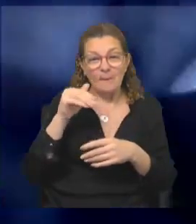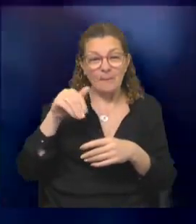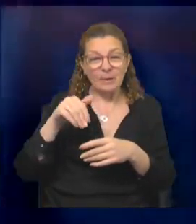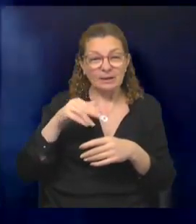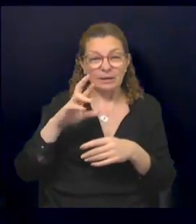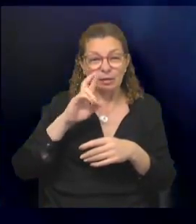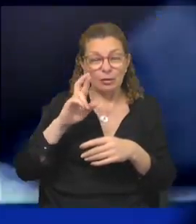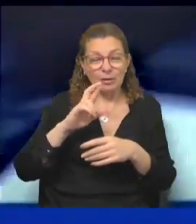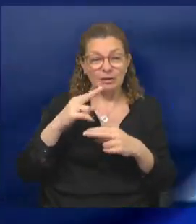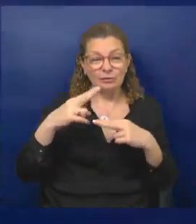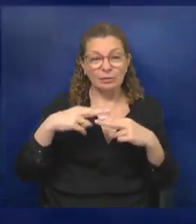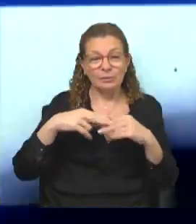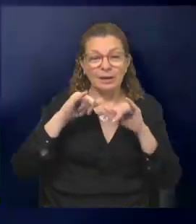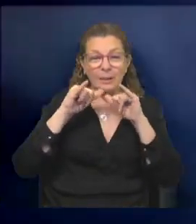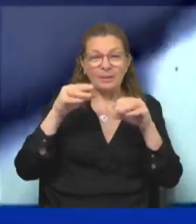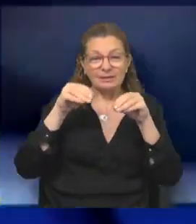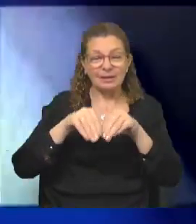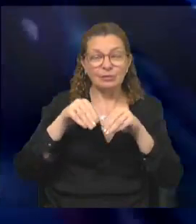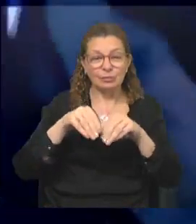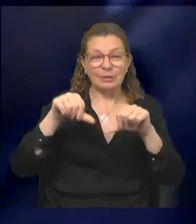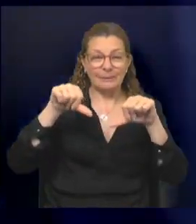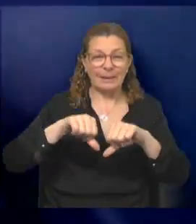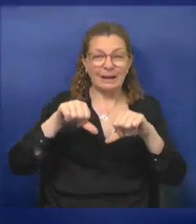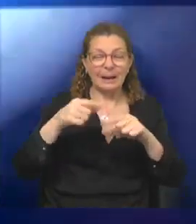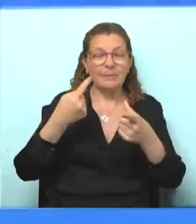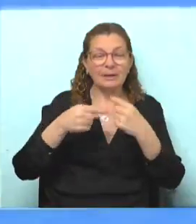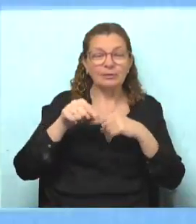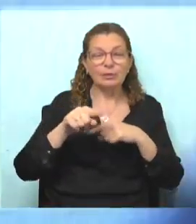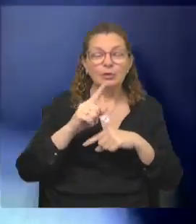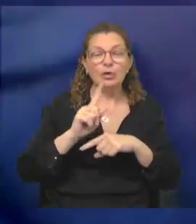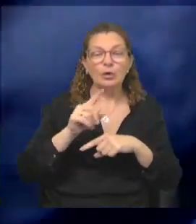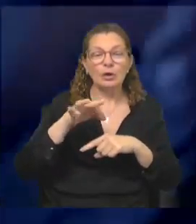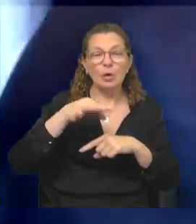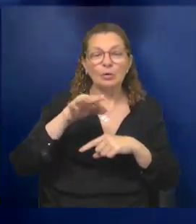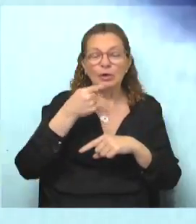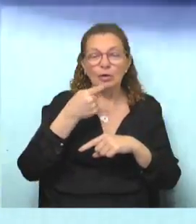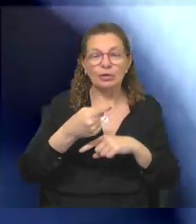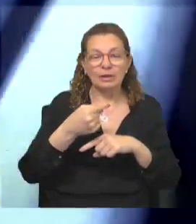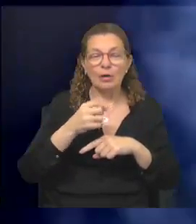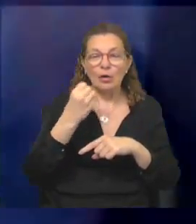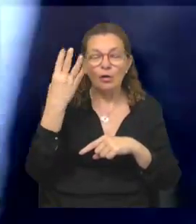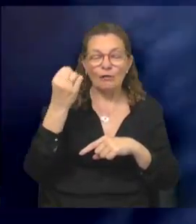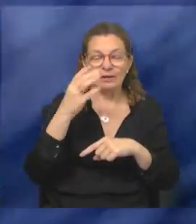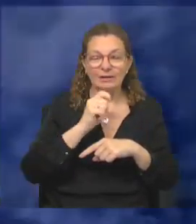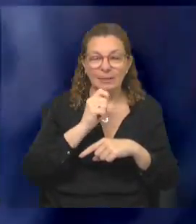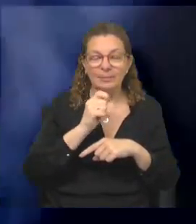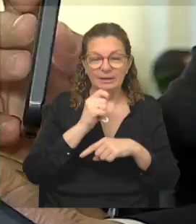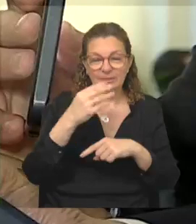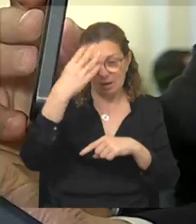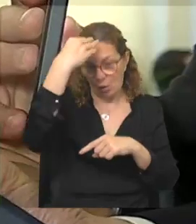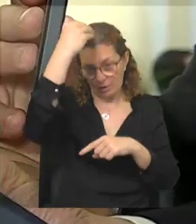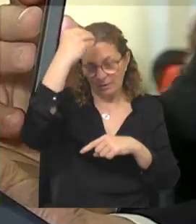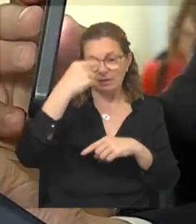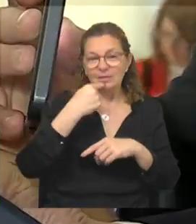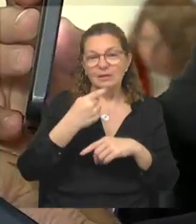plataforma YouTube para pautar una campaña sucia negativa Pero eso no es lo único afirmó en conferencia de prensa Andrés Ojeda